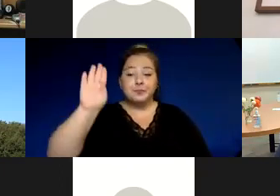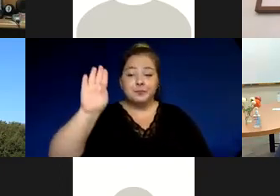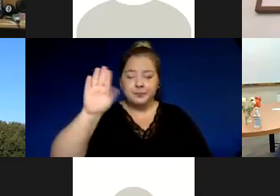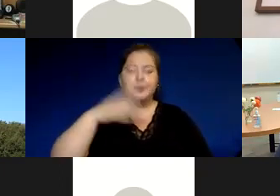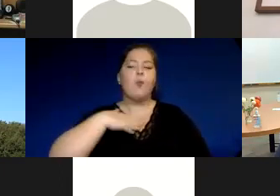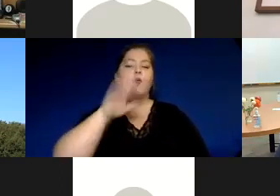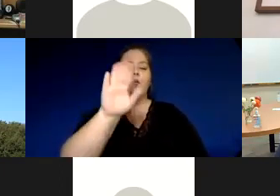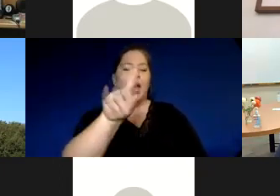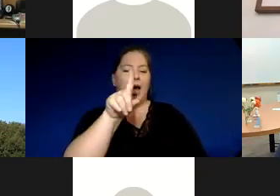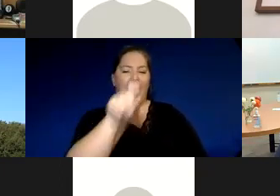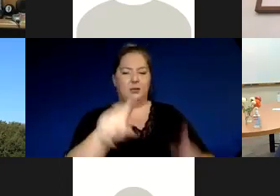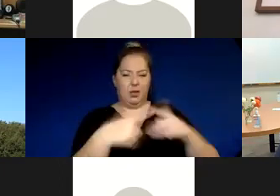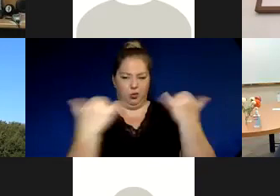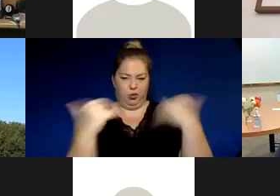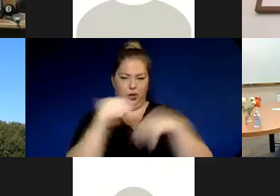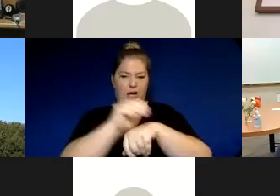de hoy.